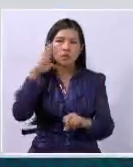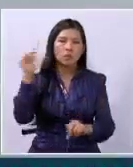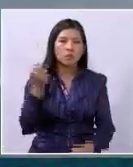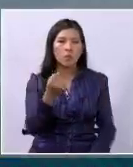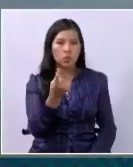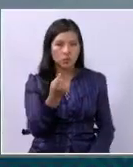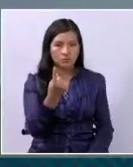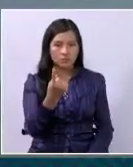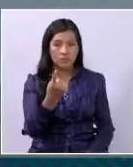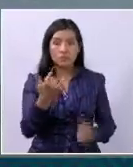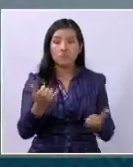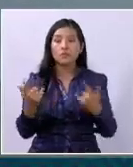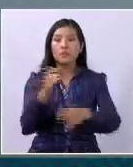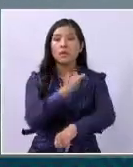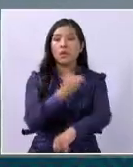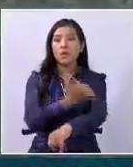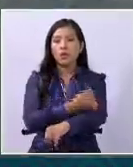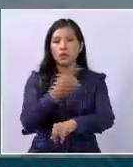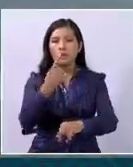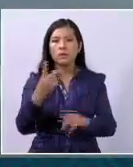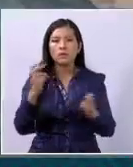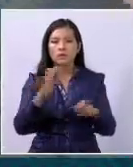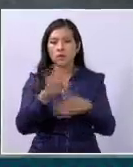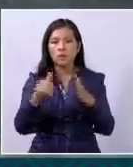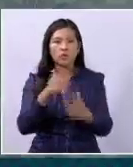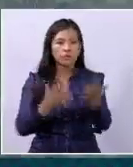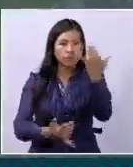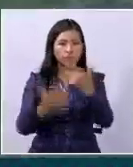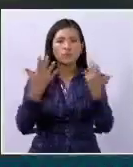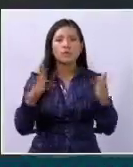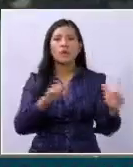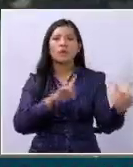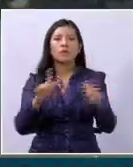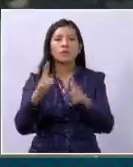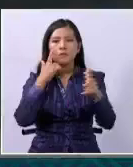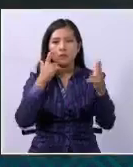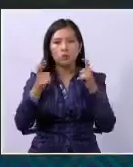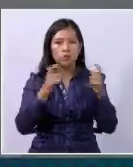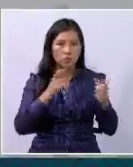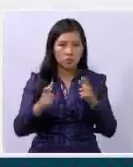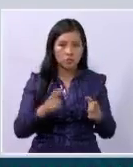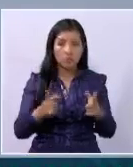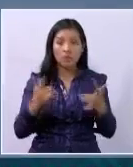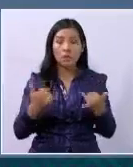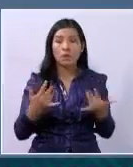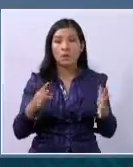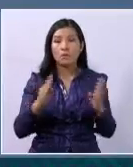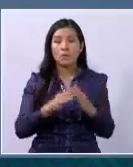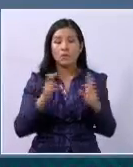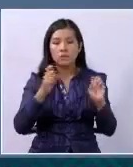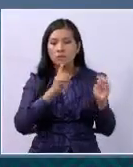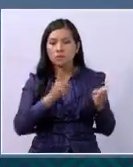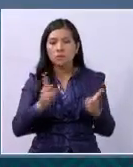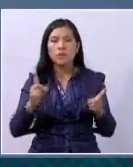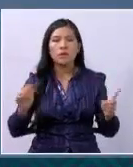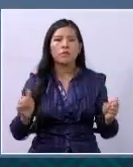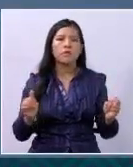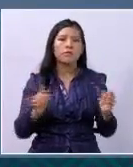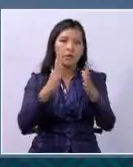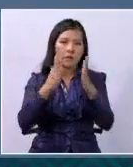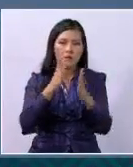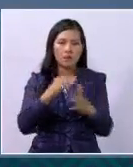11. La autoridad reiteró que los incendios se encuentran controlados. Las condiciones que en este momento se vienen enfrentando están